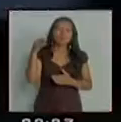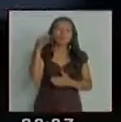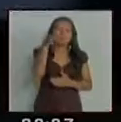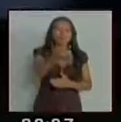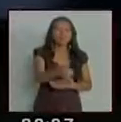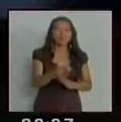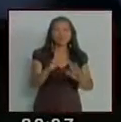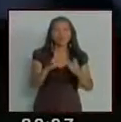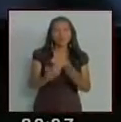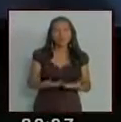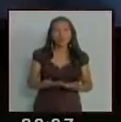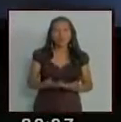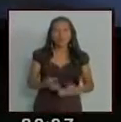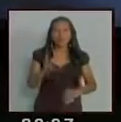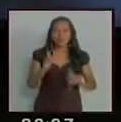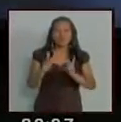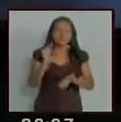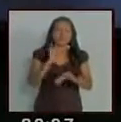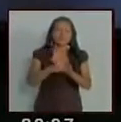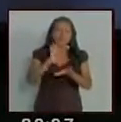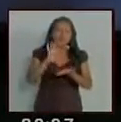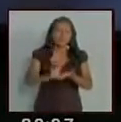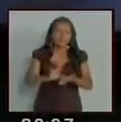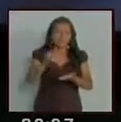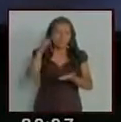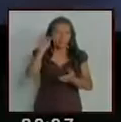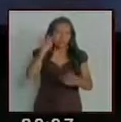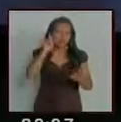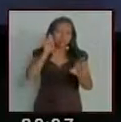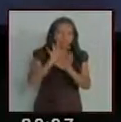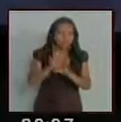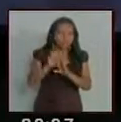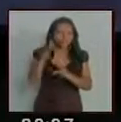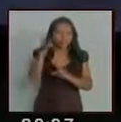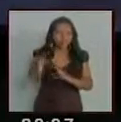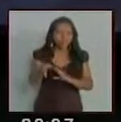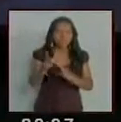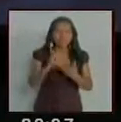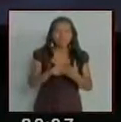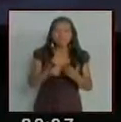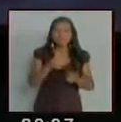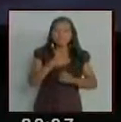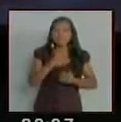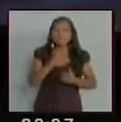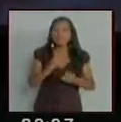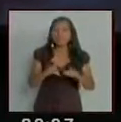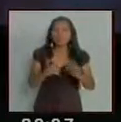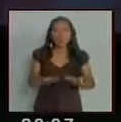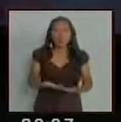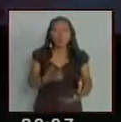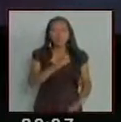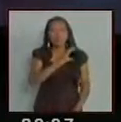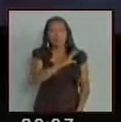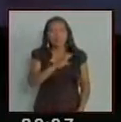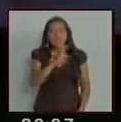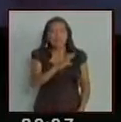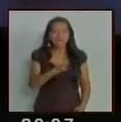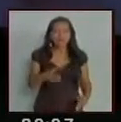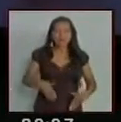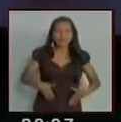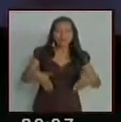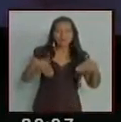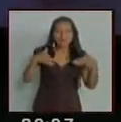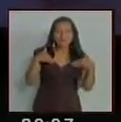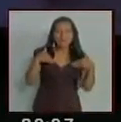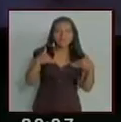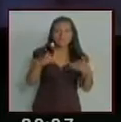generar la discapacidad auditiva en las personas. ¿Cómo puede repercutir en su entorno, en sus actividades, incluso cómo